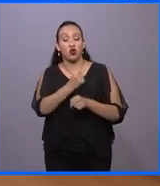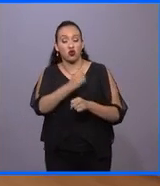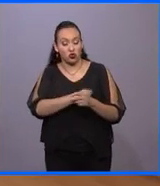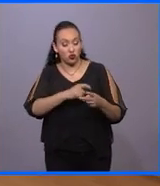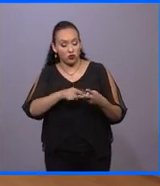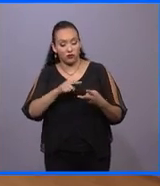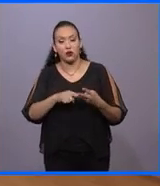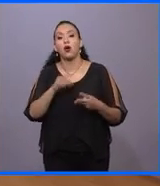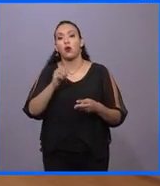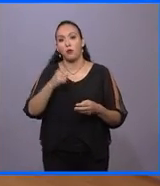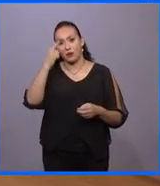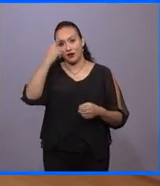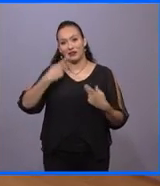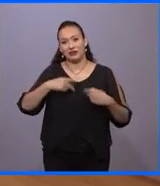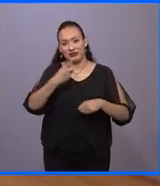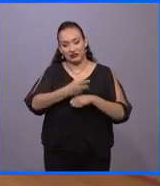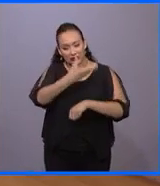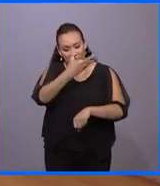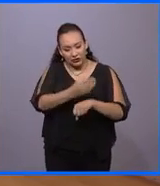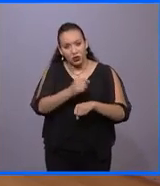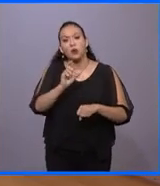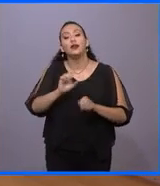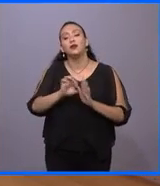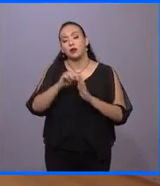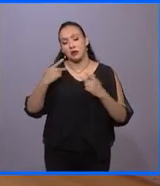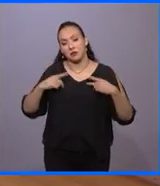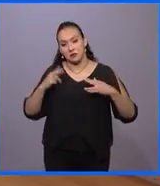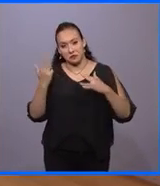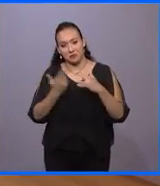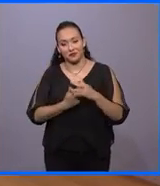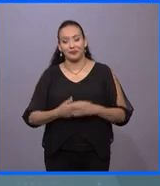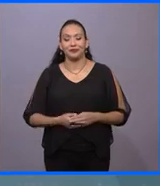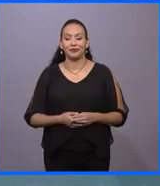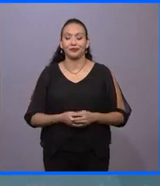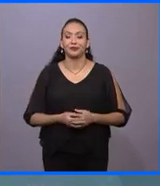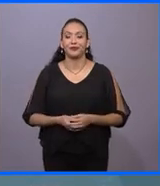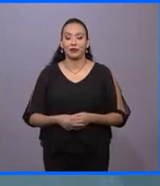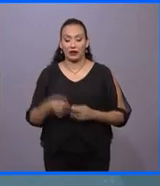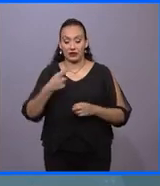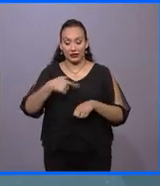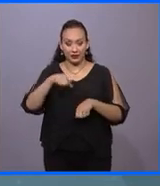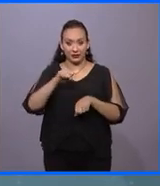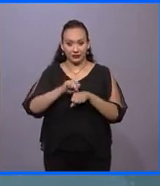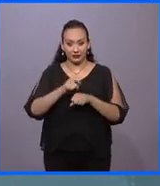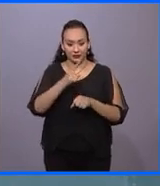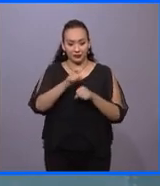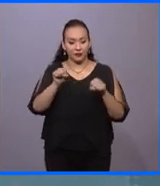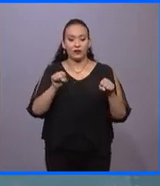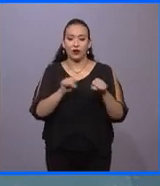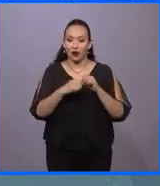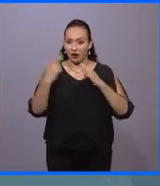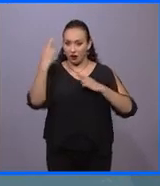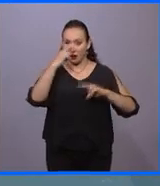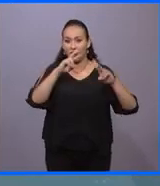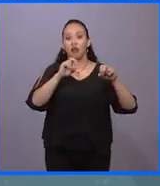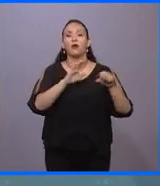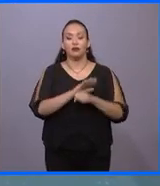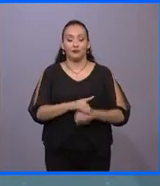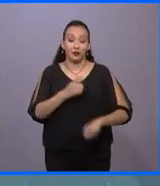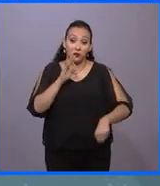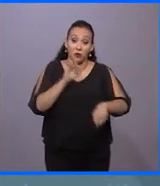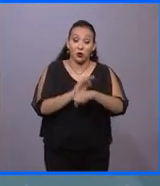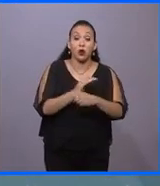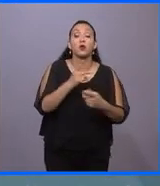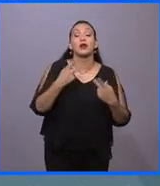y reparación del daño en casos de feminicidio. Esta semana, la primera sala de la Corte amparó a familiares